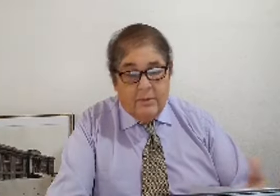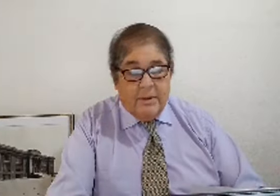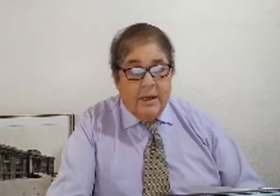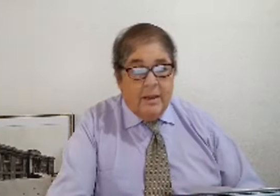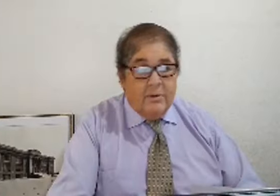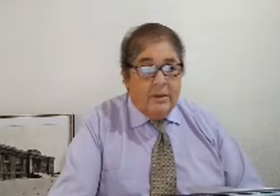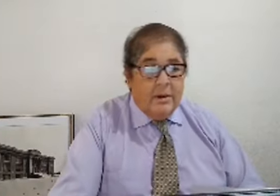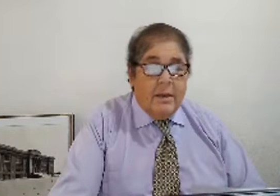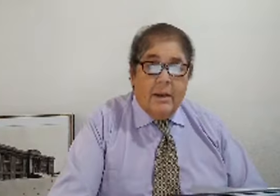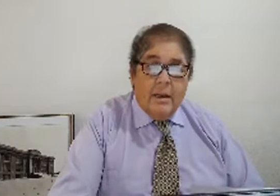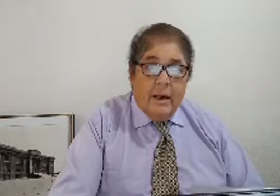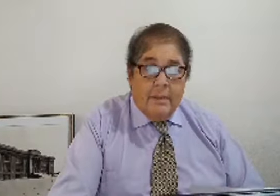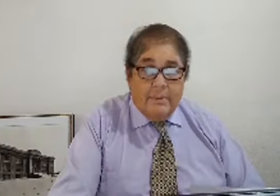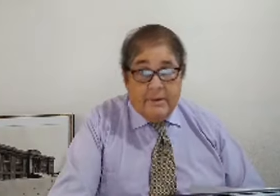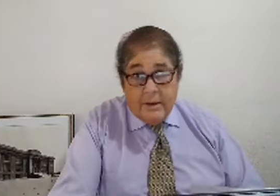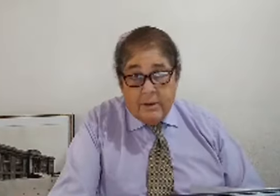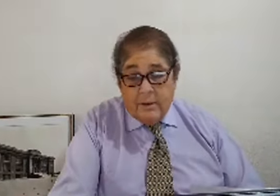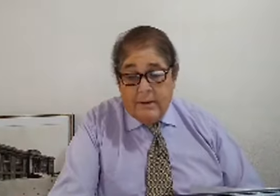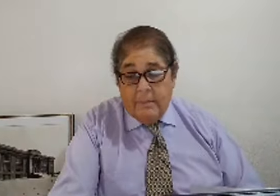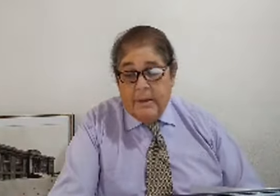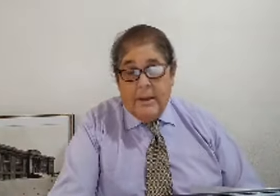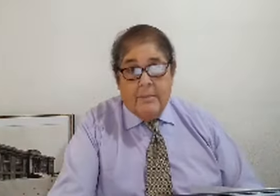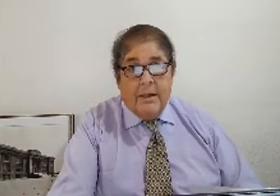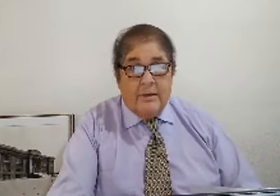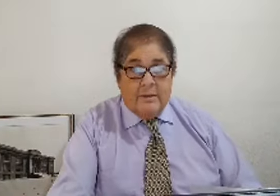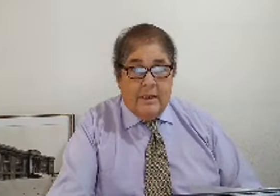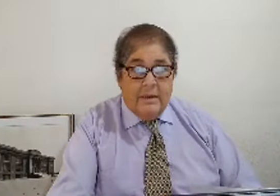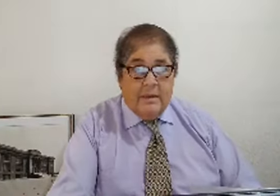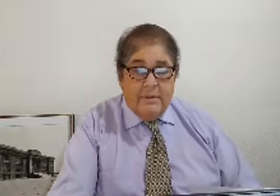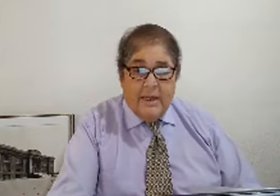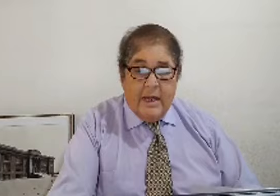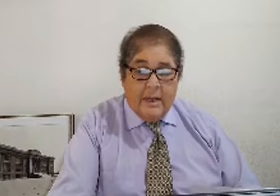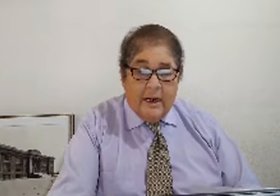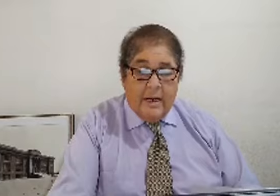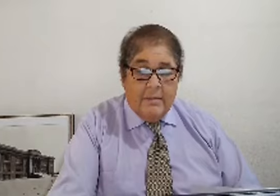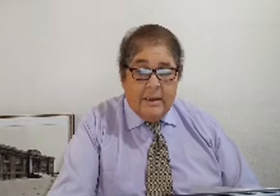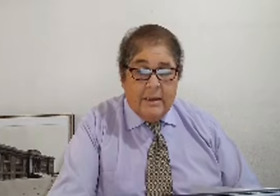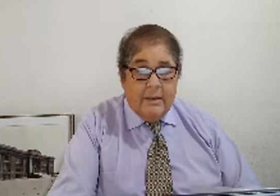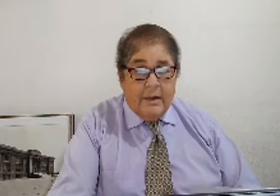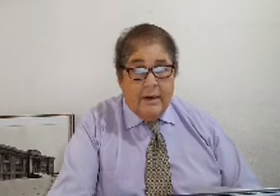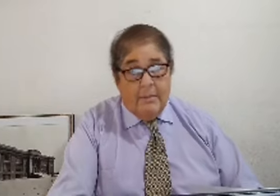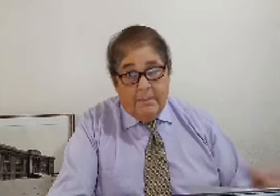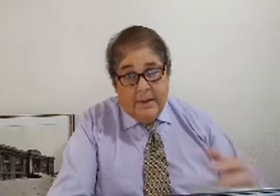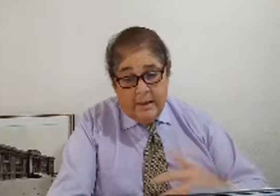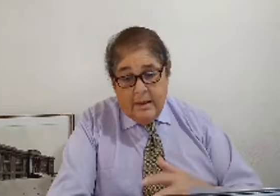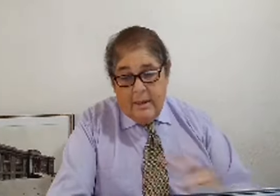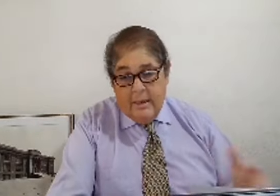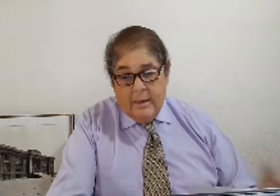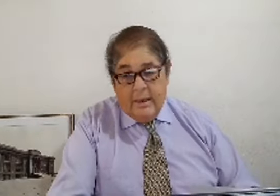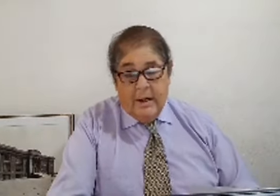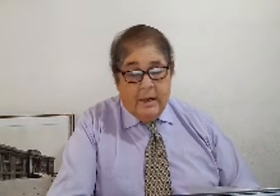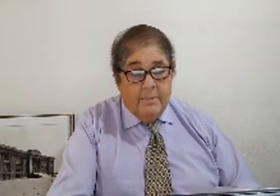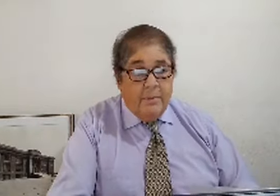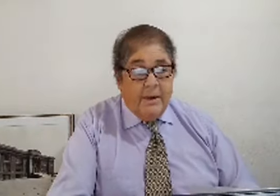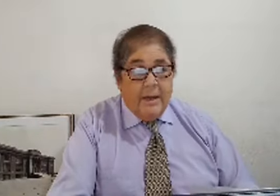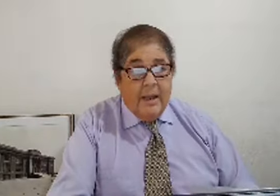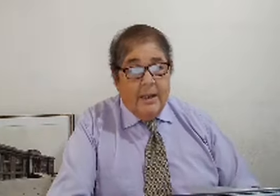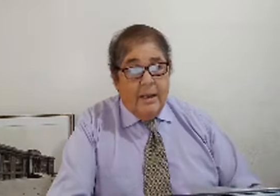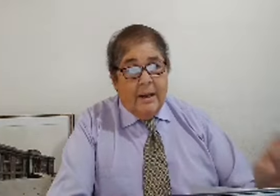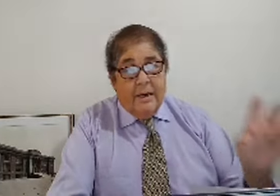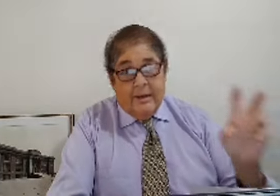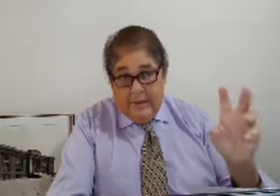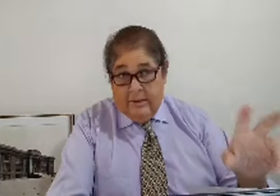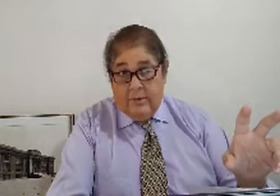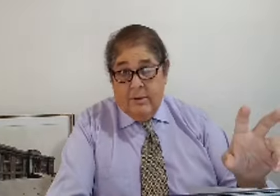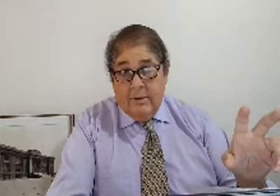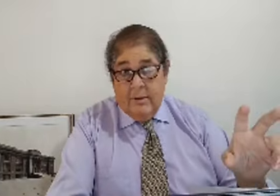hospitales ubicados en el epicentro de esta pandemia, que está identificada claramente en el mapa de la República en